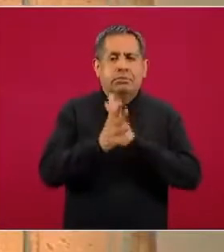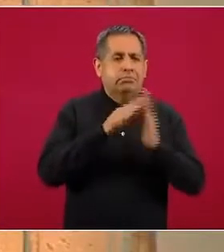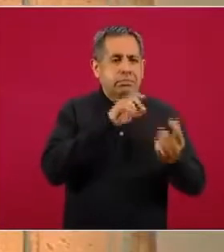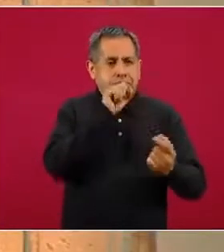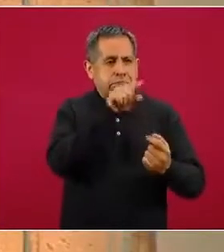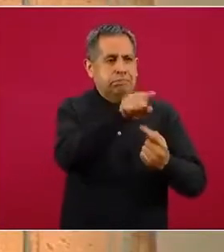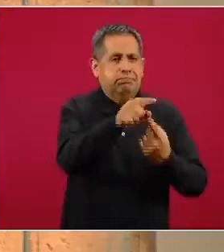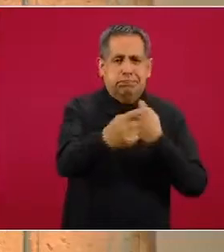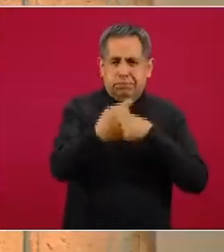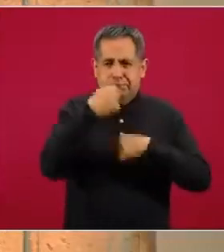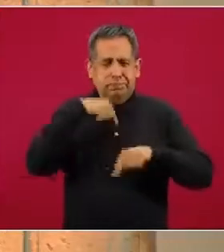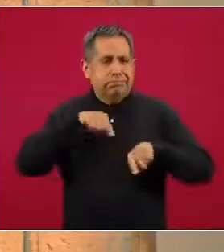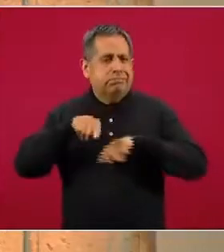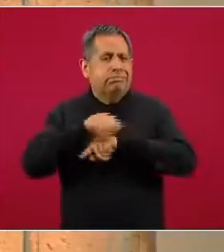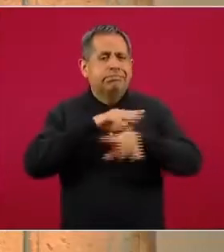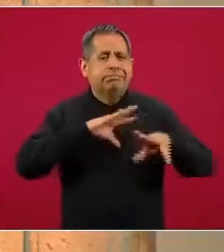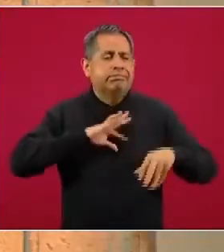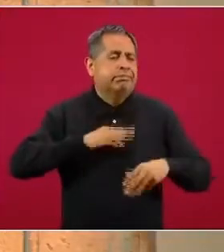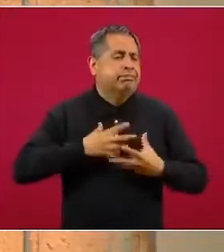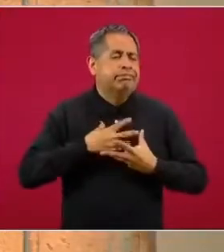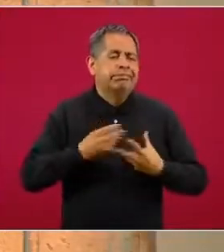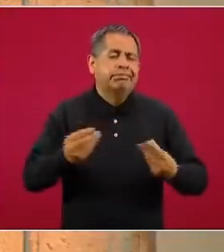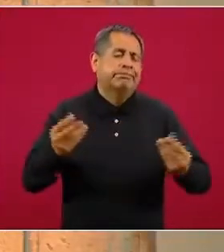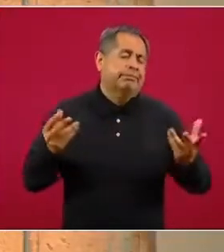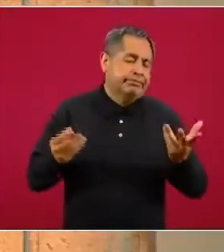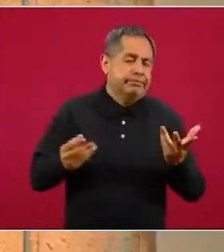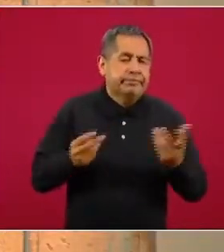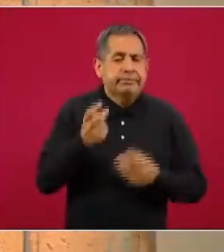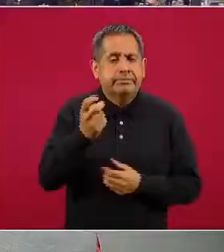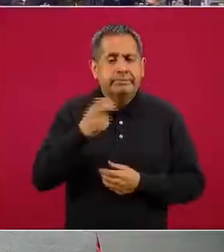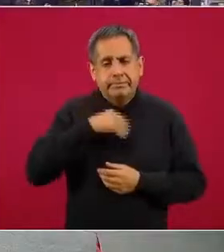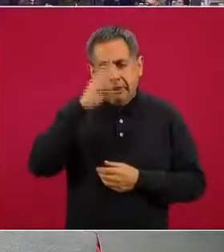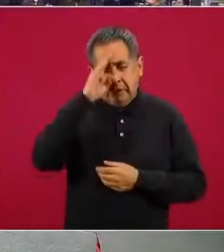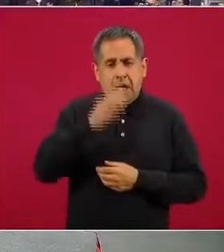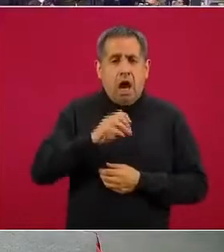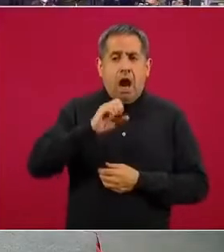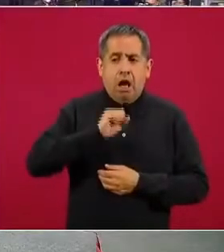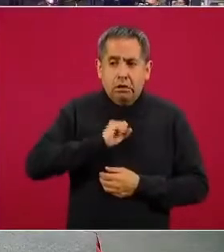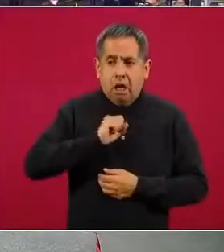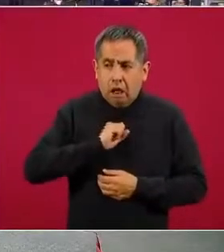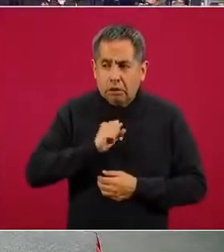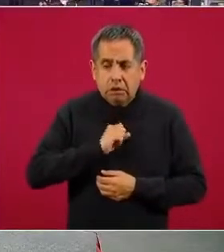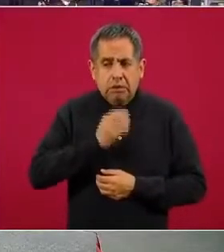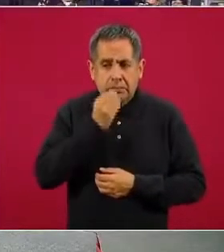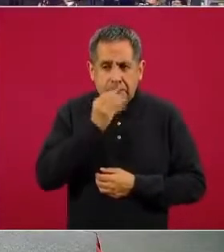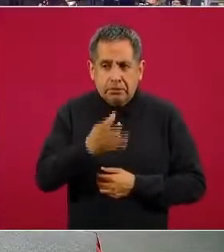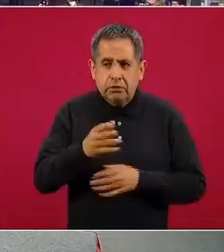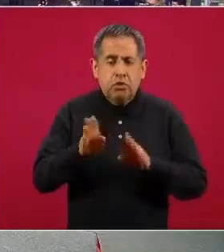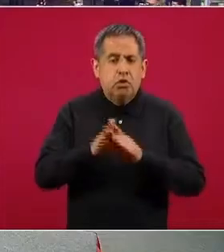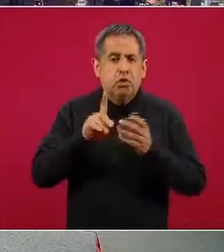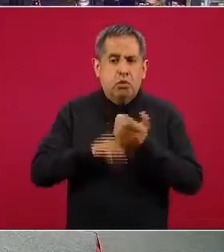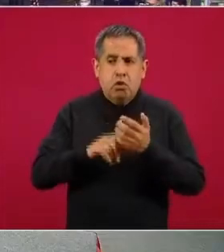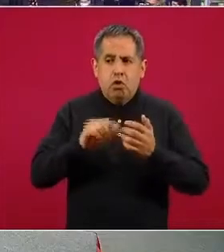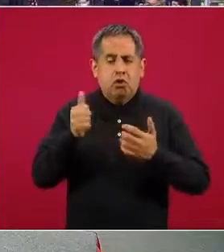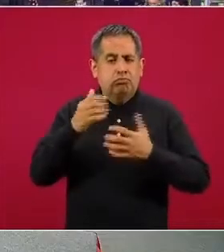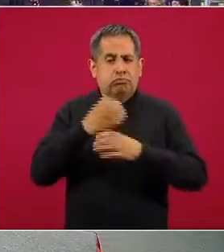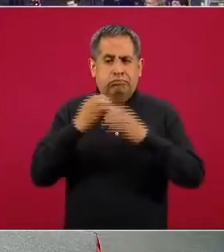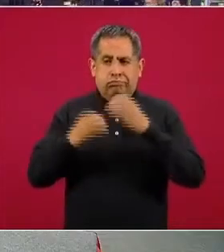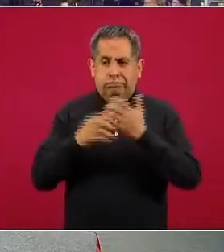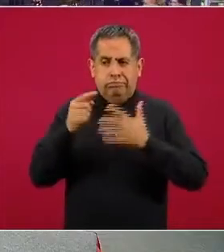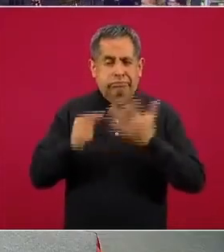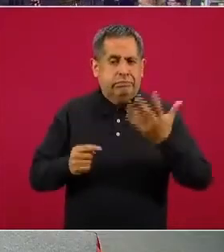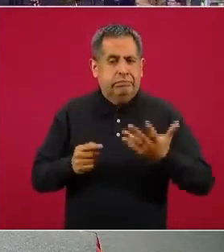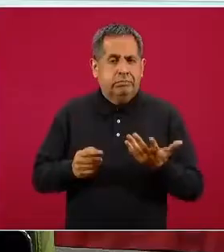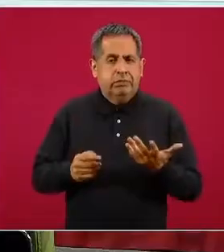persona que tiene signos y síntomas y está por lo tanto tosiendo y en su momento expulsando gotas con el virus, y